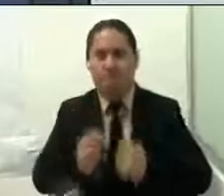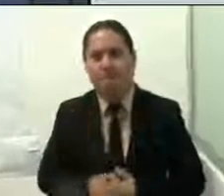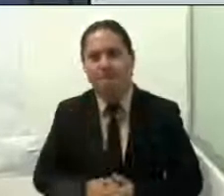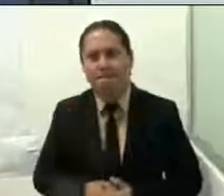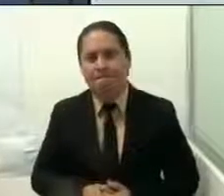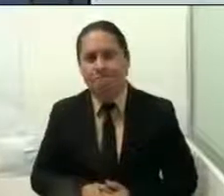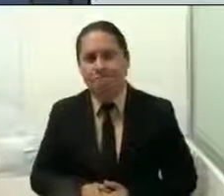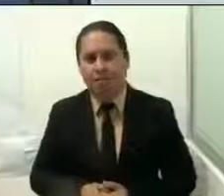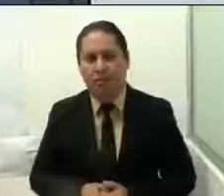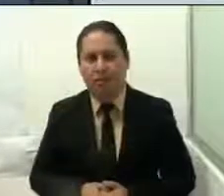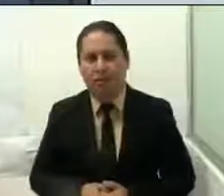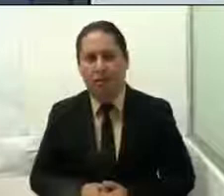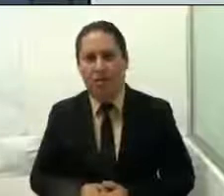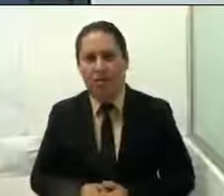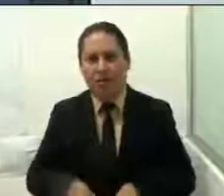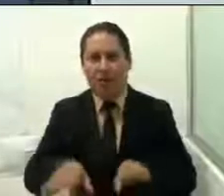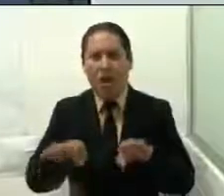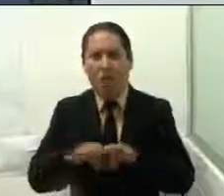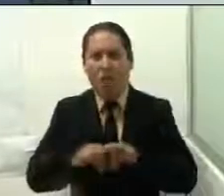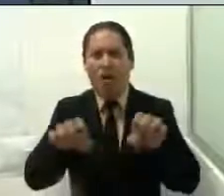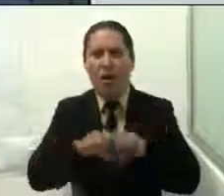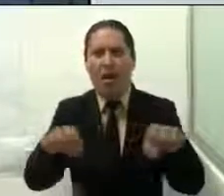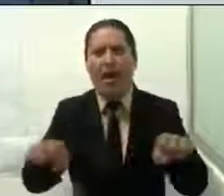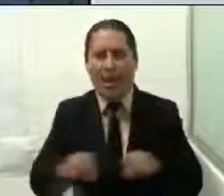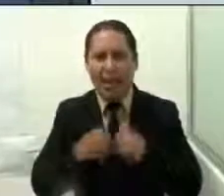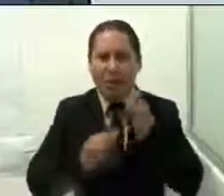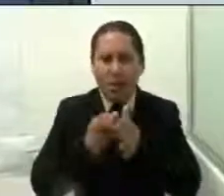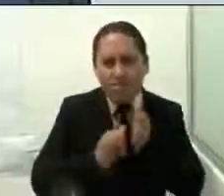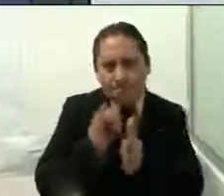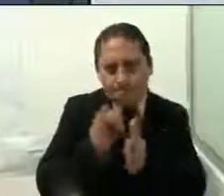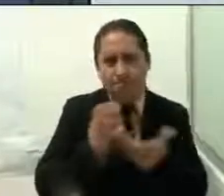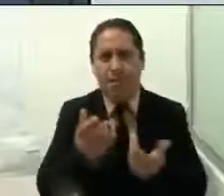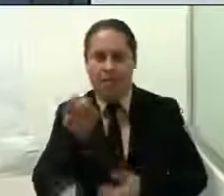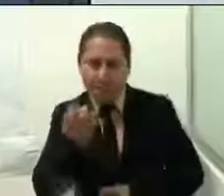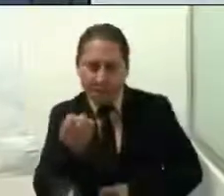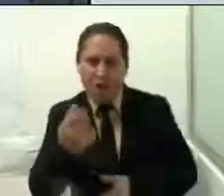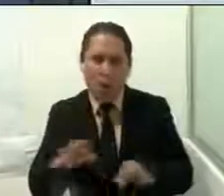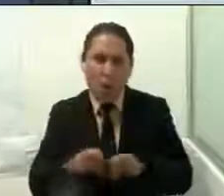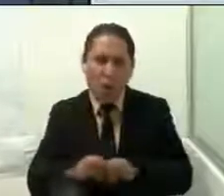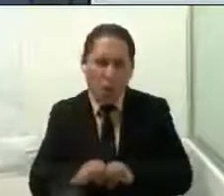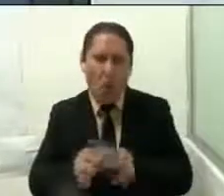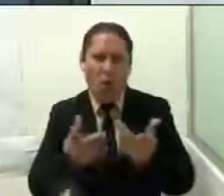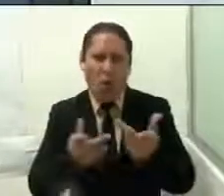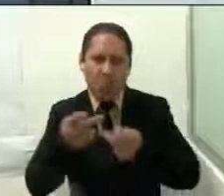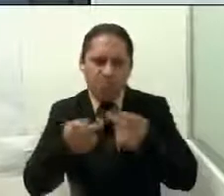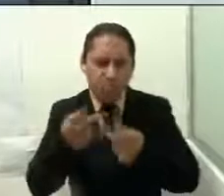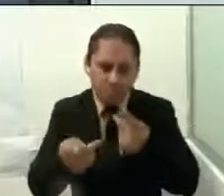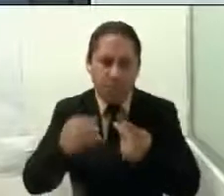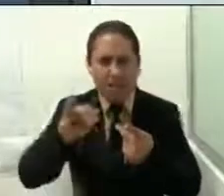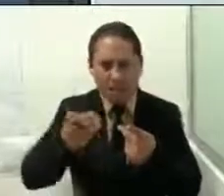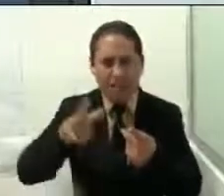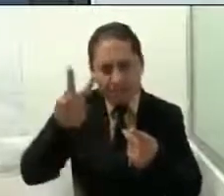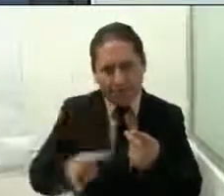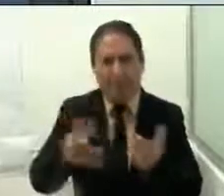e infraestructura y equipamiento productivo la infraestructura productiva es factor del desarrollo